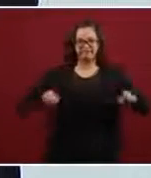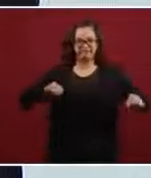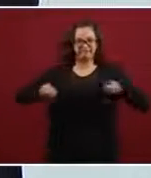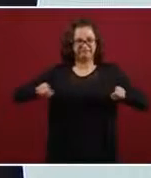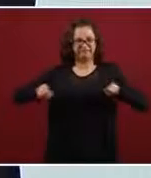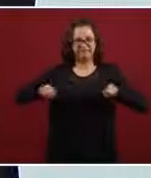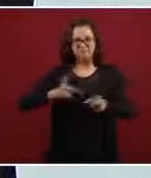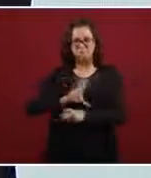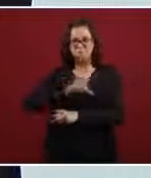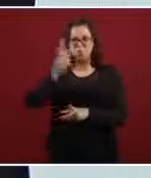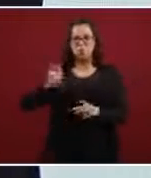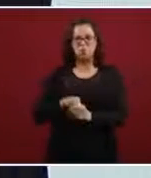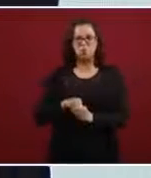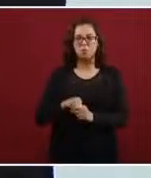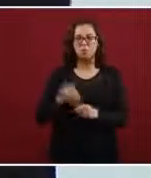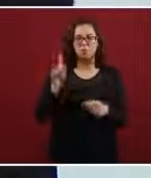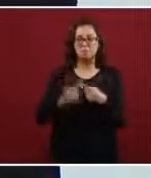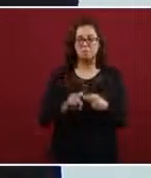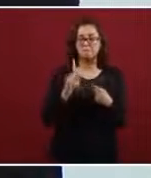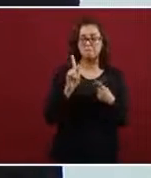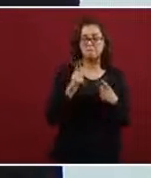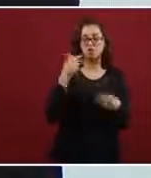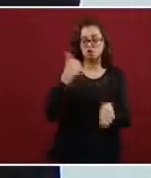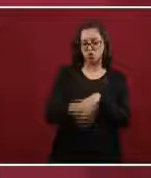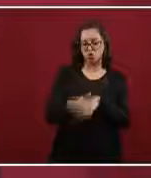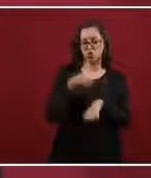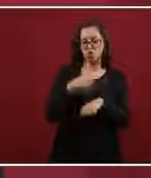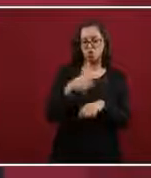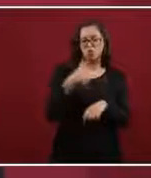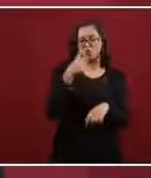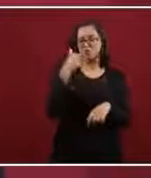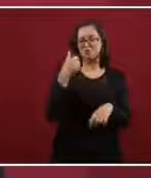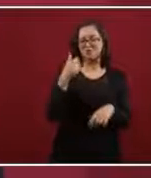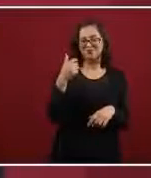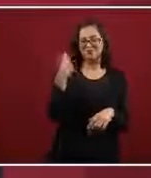Primero fue PNR, luego